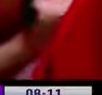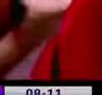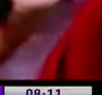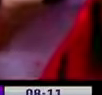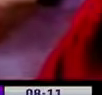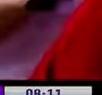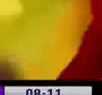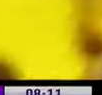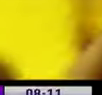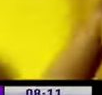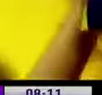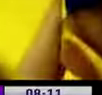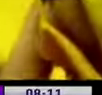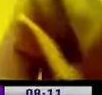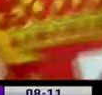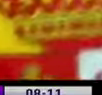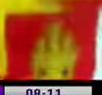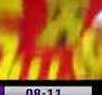González.